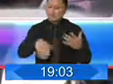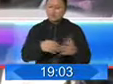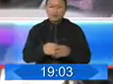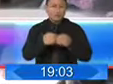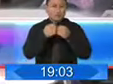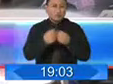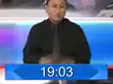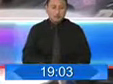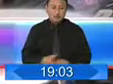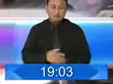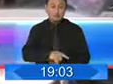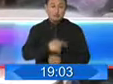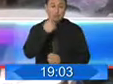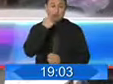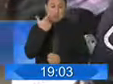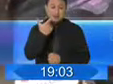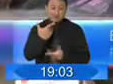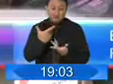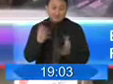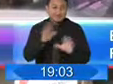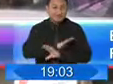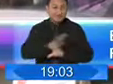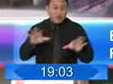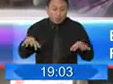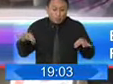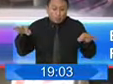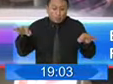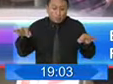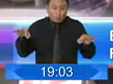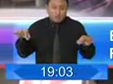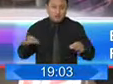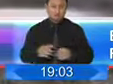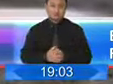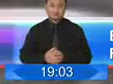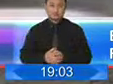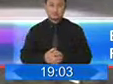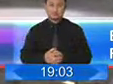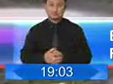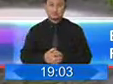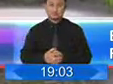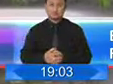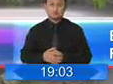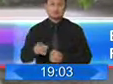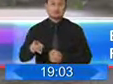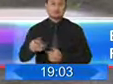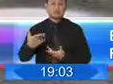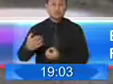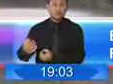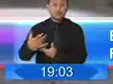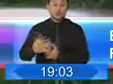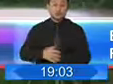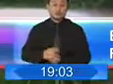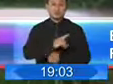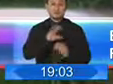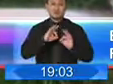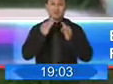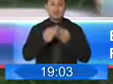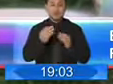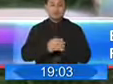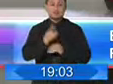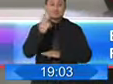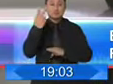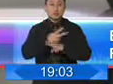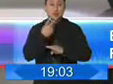hay nada, mi papá no tiene nada, se quedó en la calle. Cuentan que la tragedia invadió a esta familia